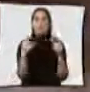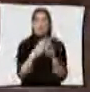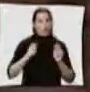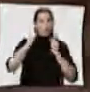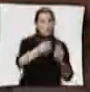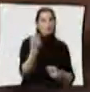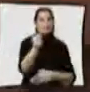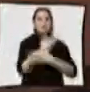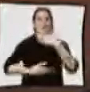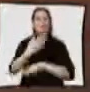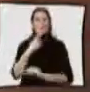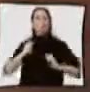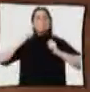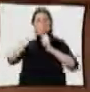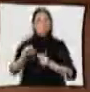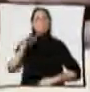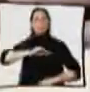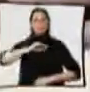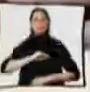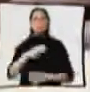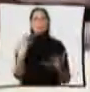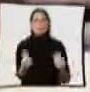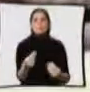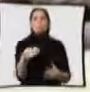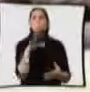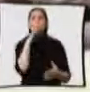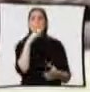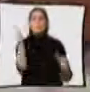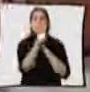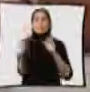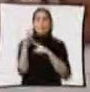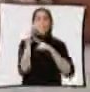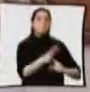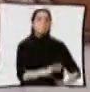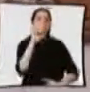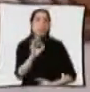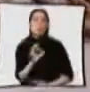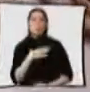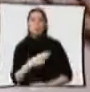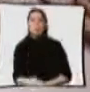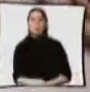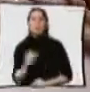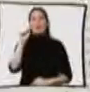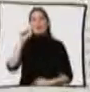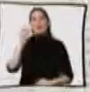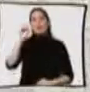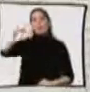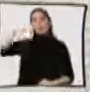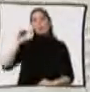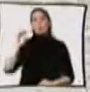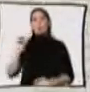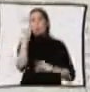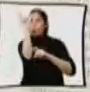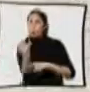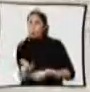sociedad, mucho por la discapacidad, mucho por personas que están en mejor exclusión social. Alonso de la Torre